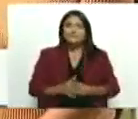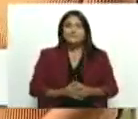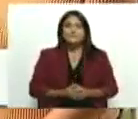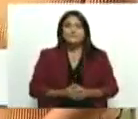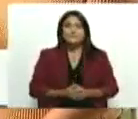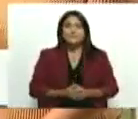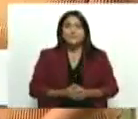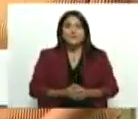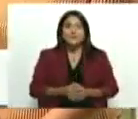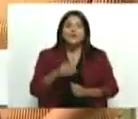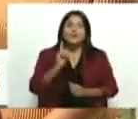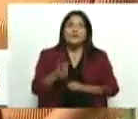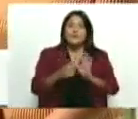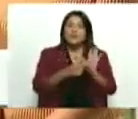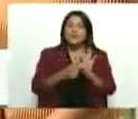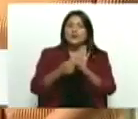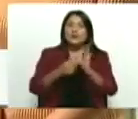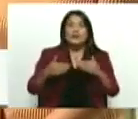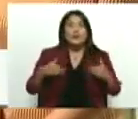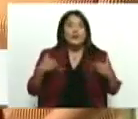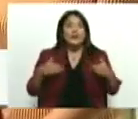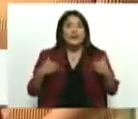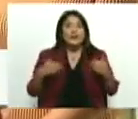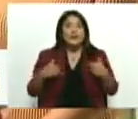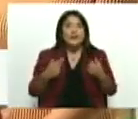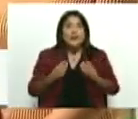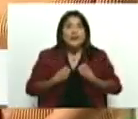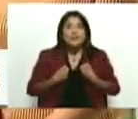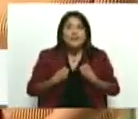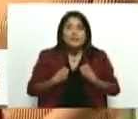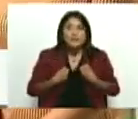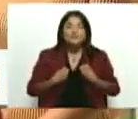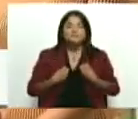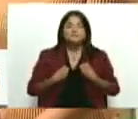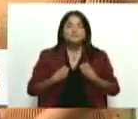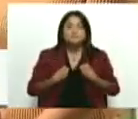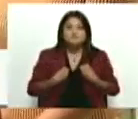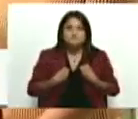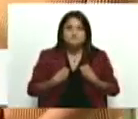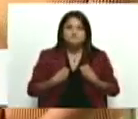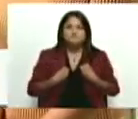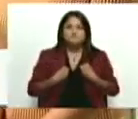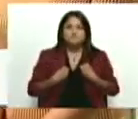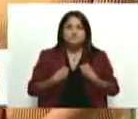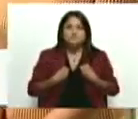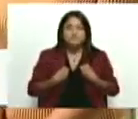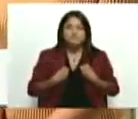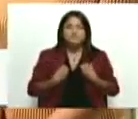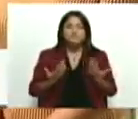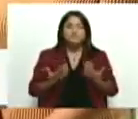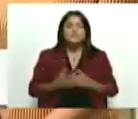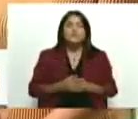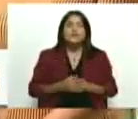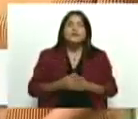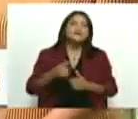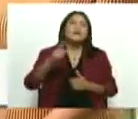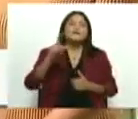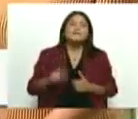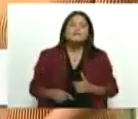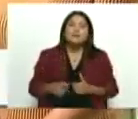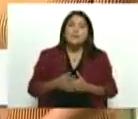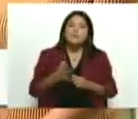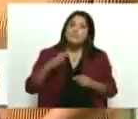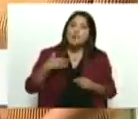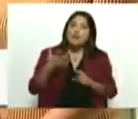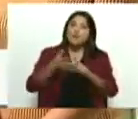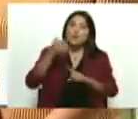sea la alegría, para que sea la vida, para que sea el futuro y para que sea una revolución que